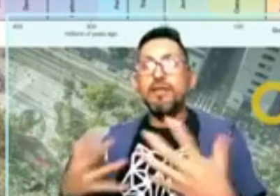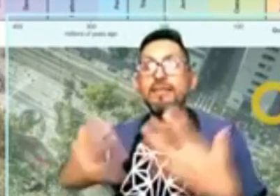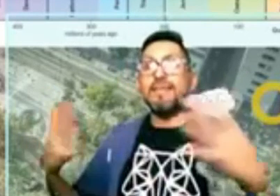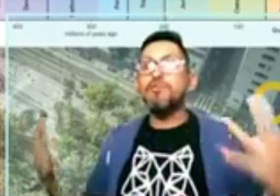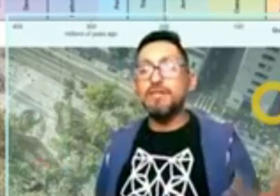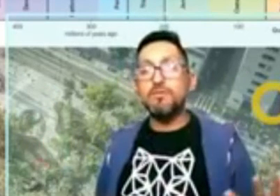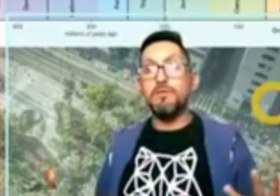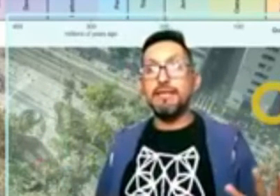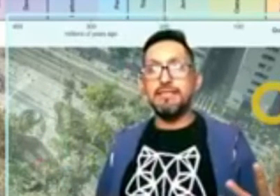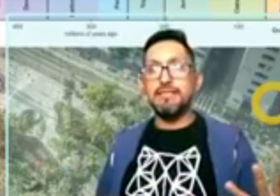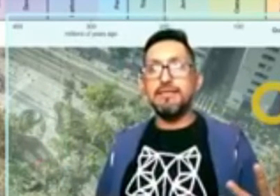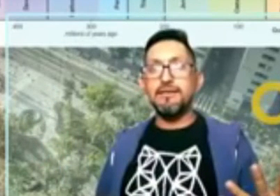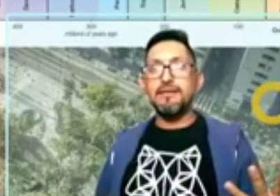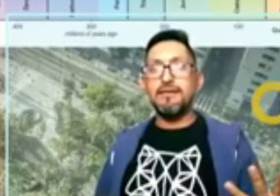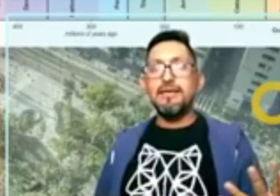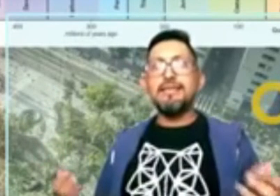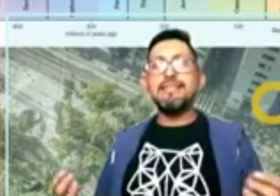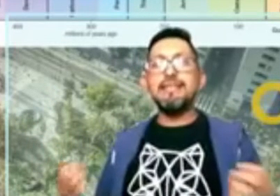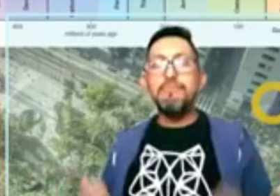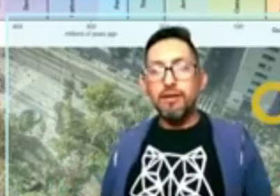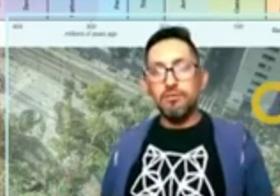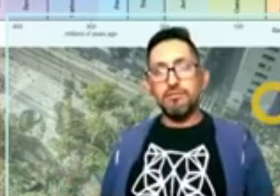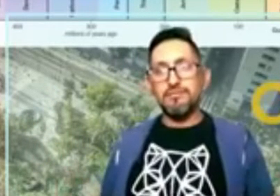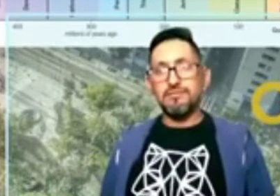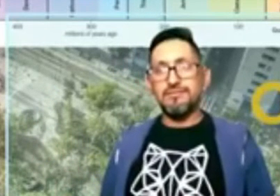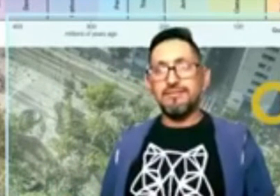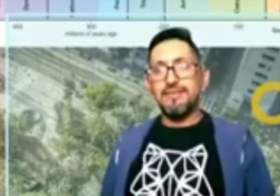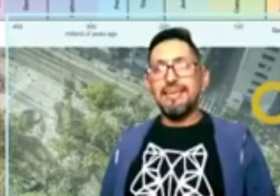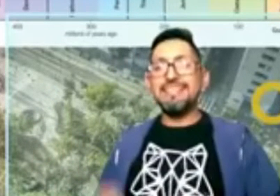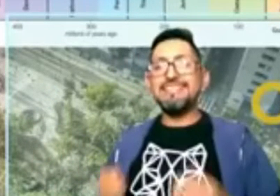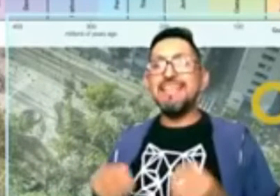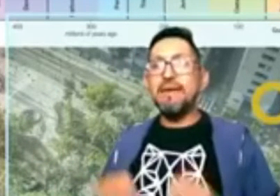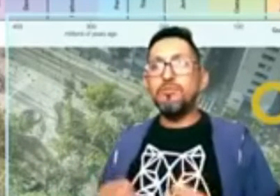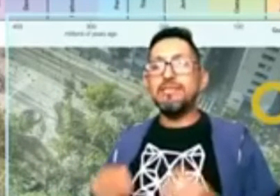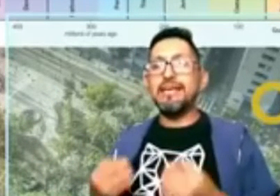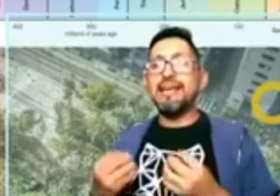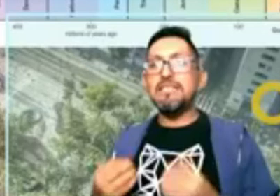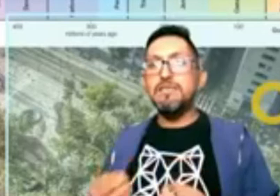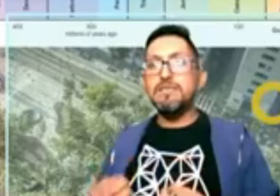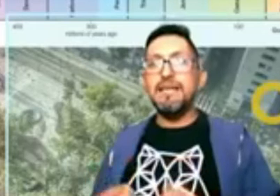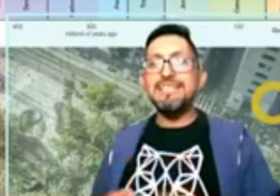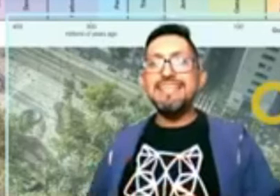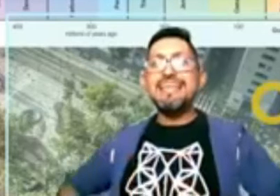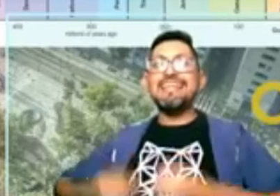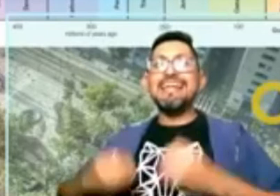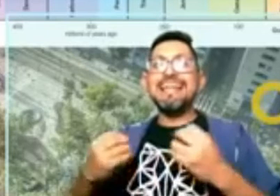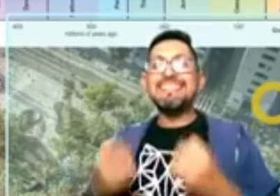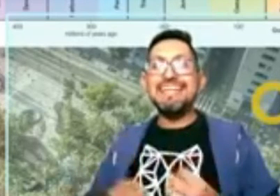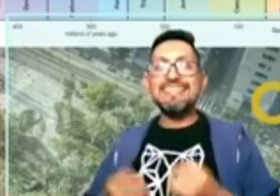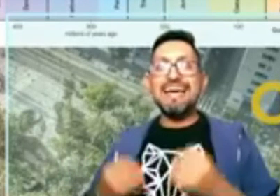mejor adaptados para sobrevivir entre sí. Y sin embargo, estamos en las vísperas